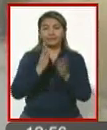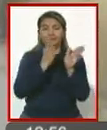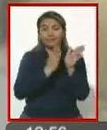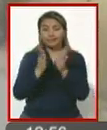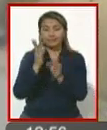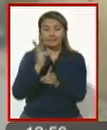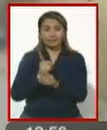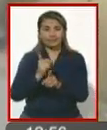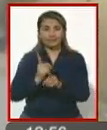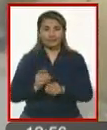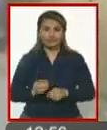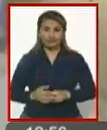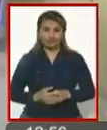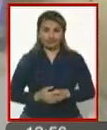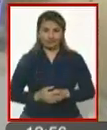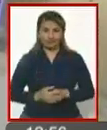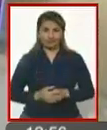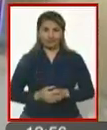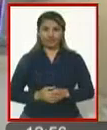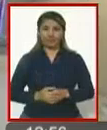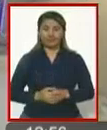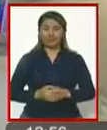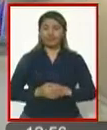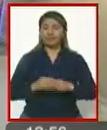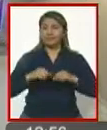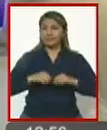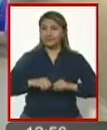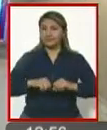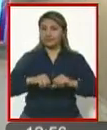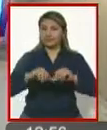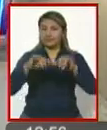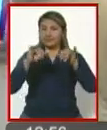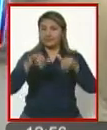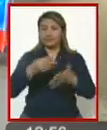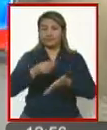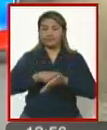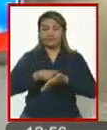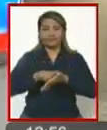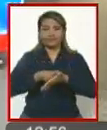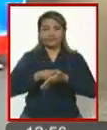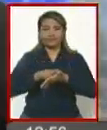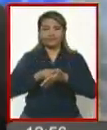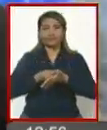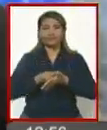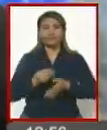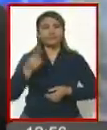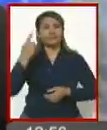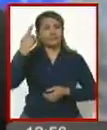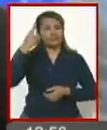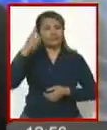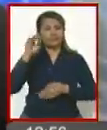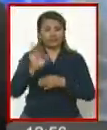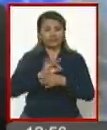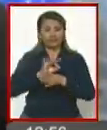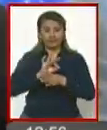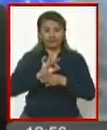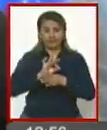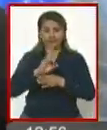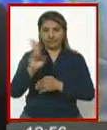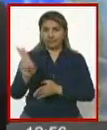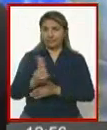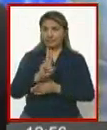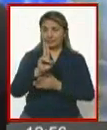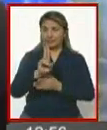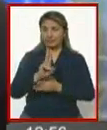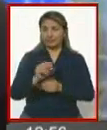adecuado y la estabilidad financiera, económica, para el funcionamiento de la